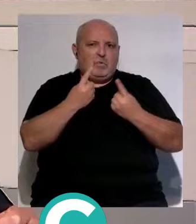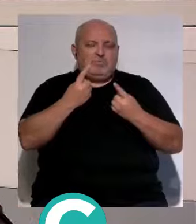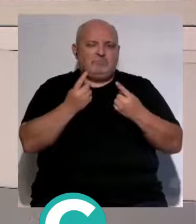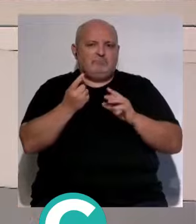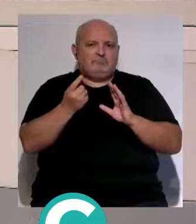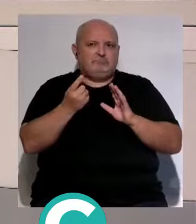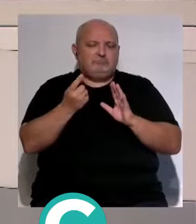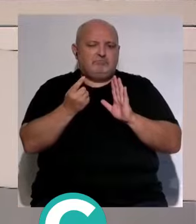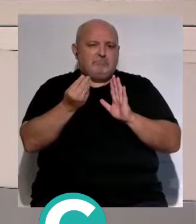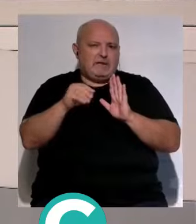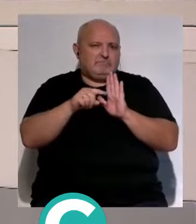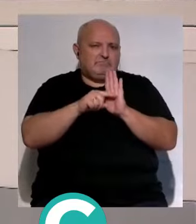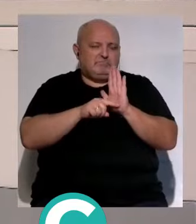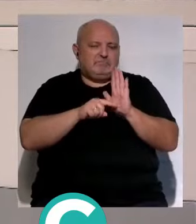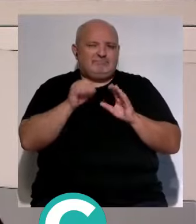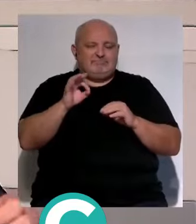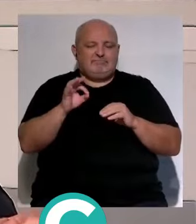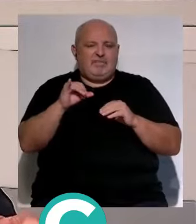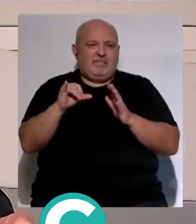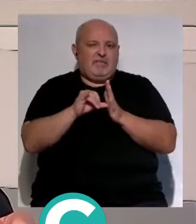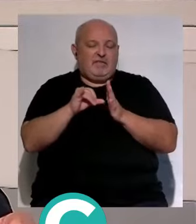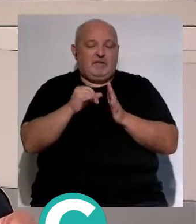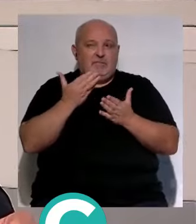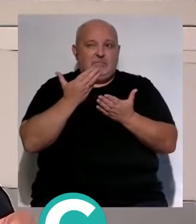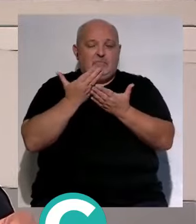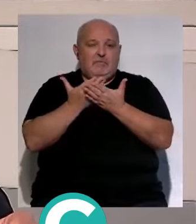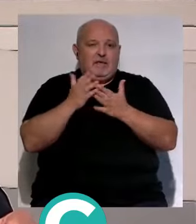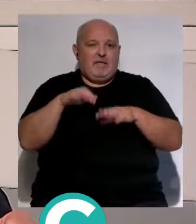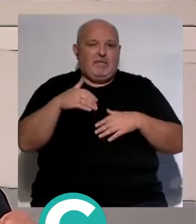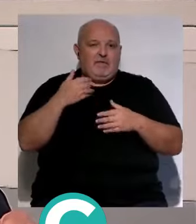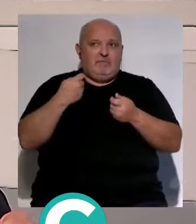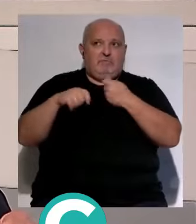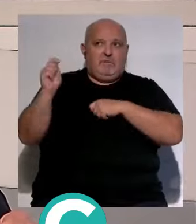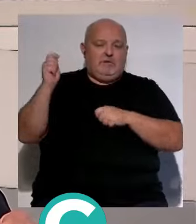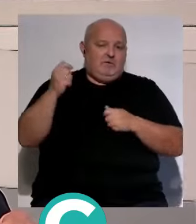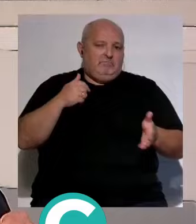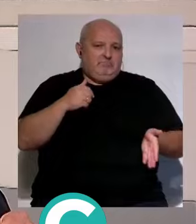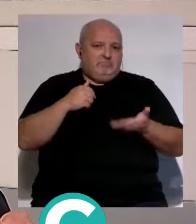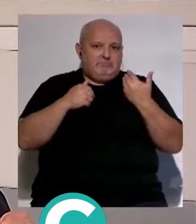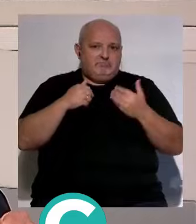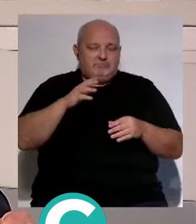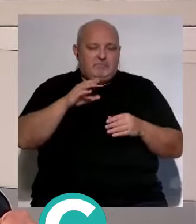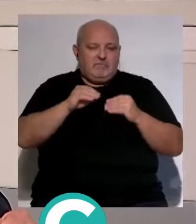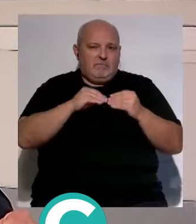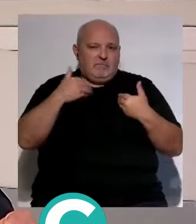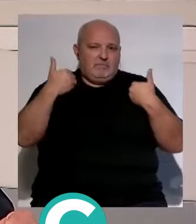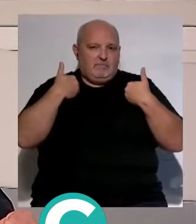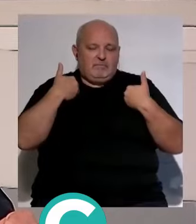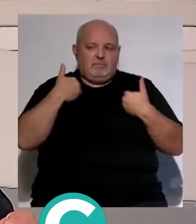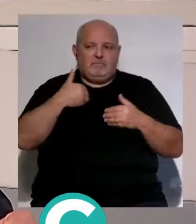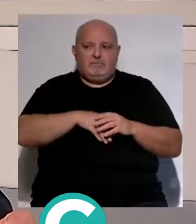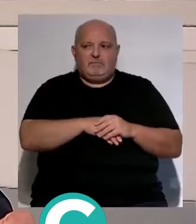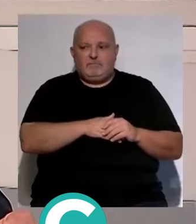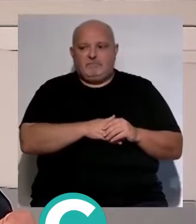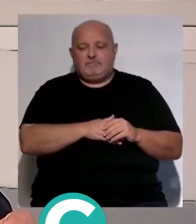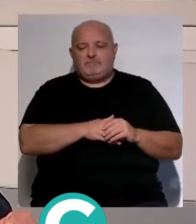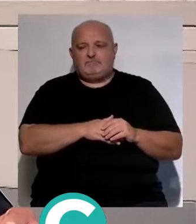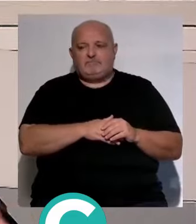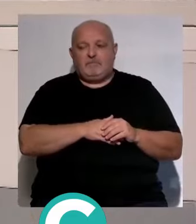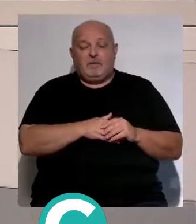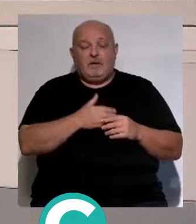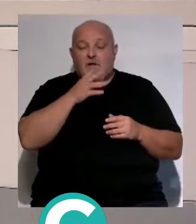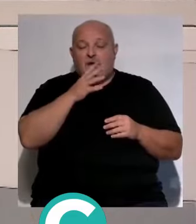hasta alcanzar esa cifra que pedía y exigía el máximo accionista del Cádiz Club de Fútbol, Manuel Vizcaíno.